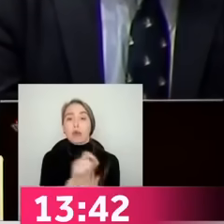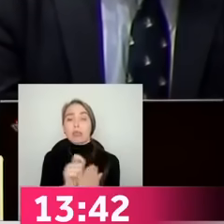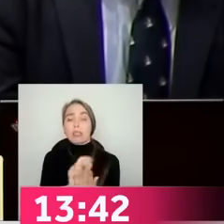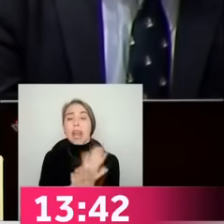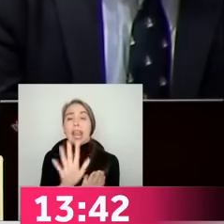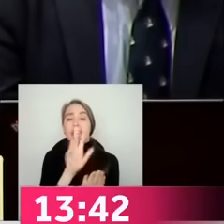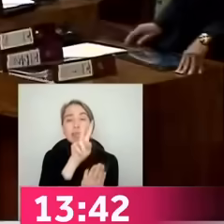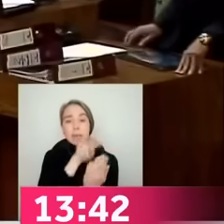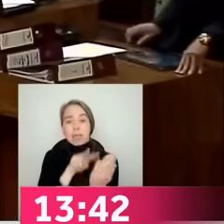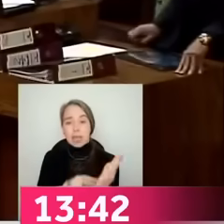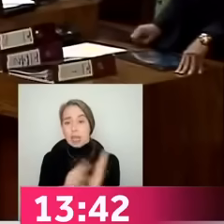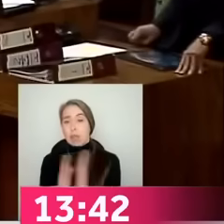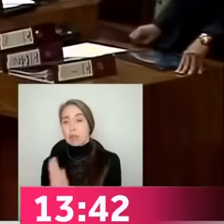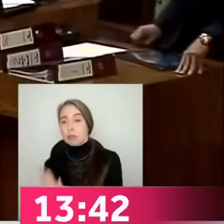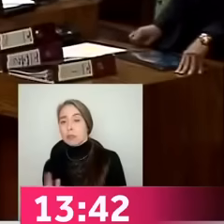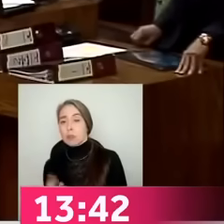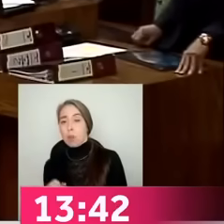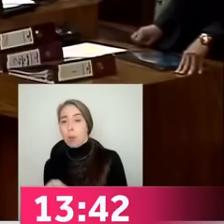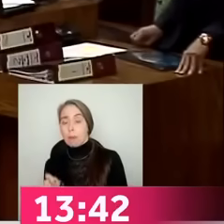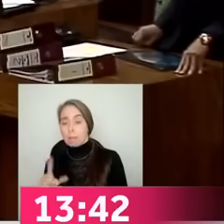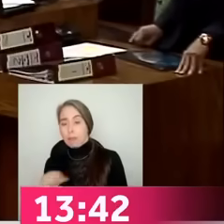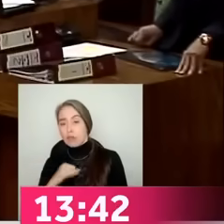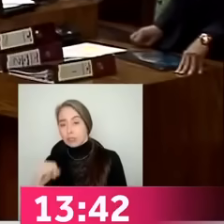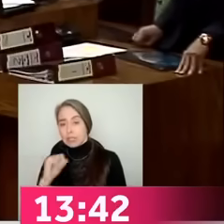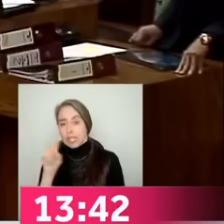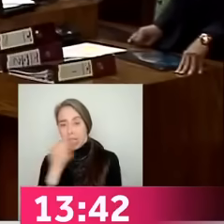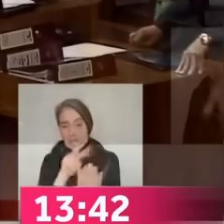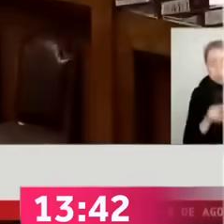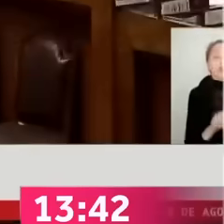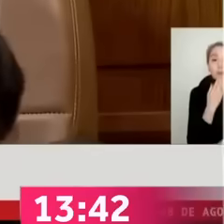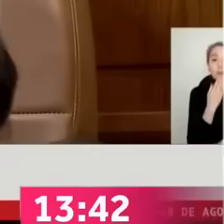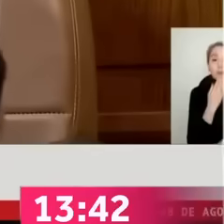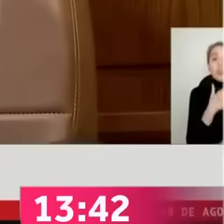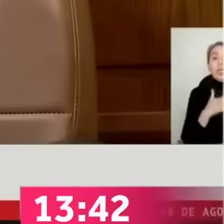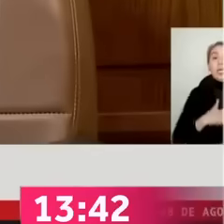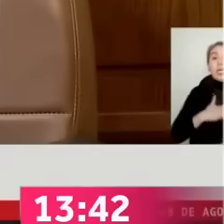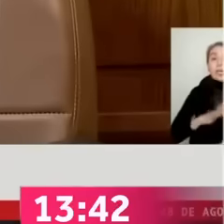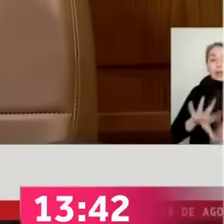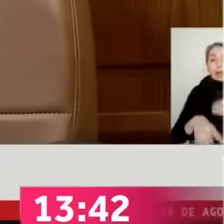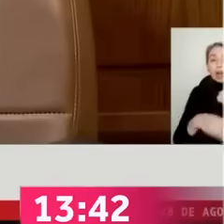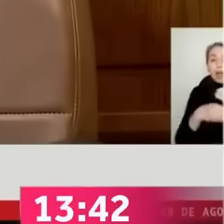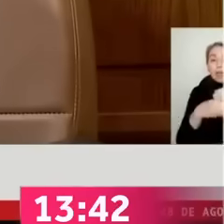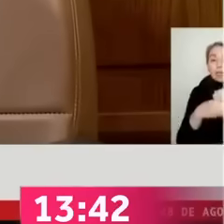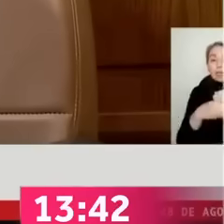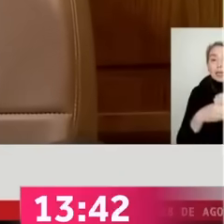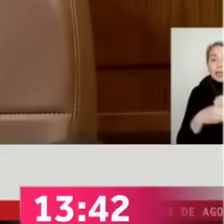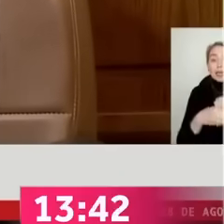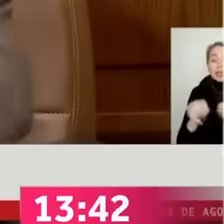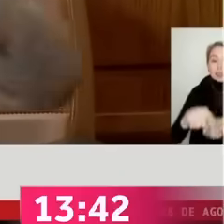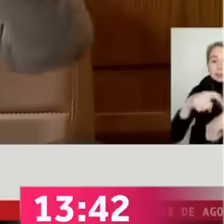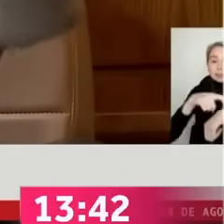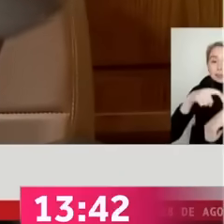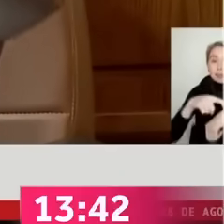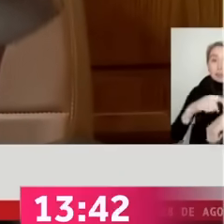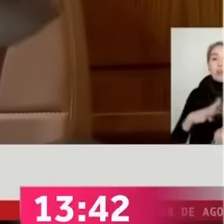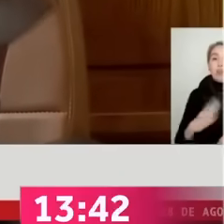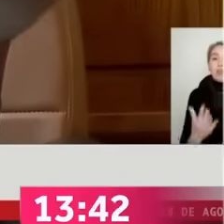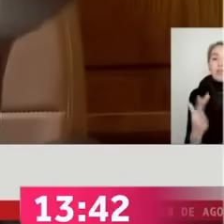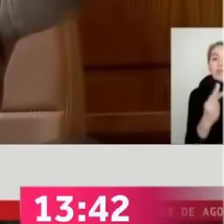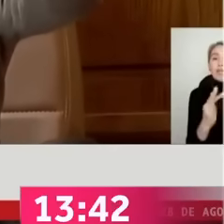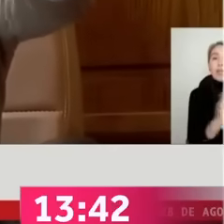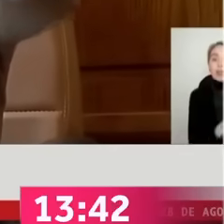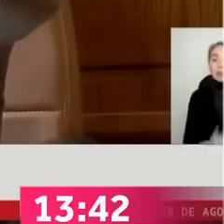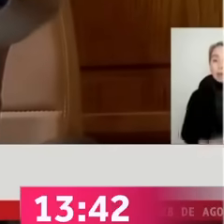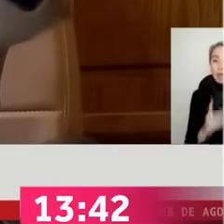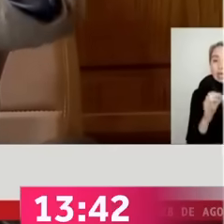requiriendo la gente. Bueno, escuchemos a continuación qué fue lo que ocurrió. Hoy hemos sido testigos nuevamente del ridículo que podemos